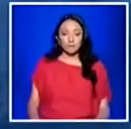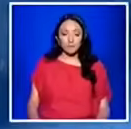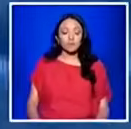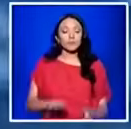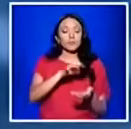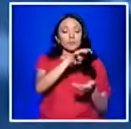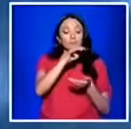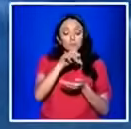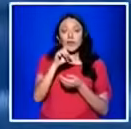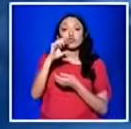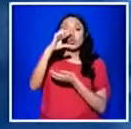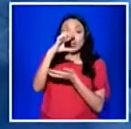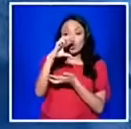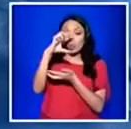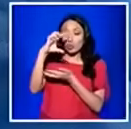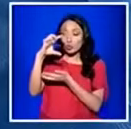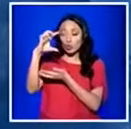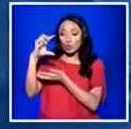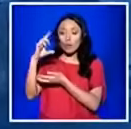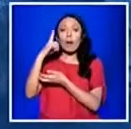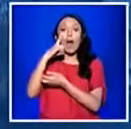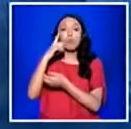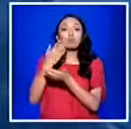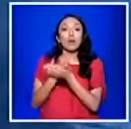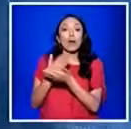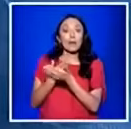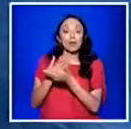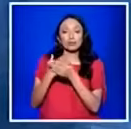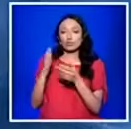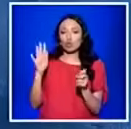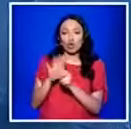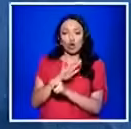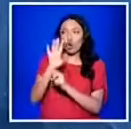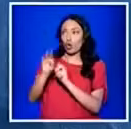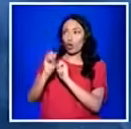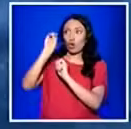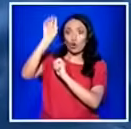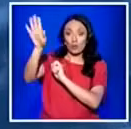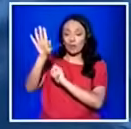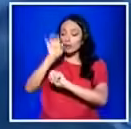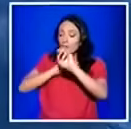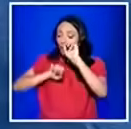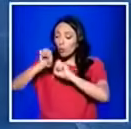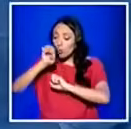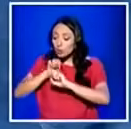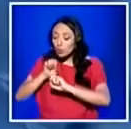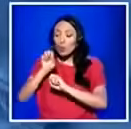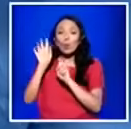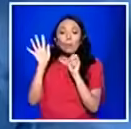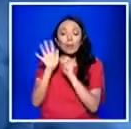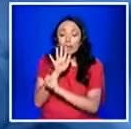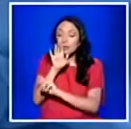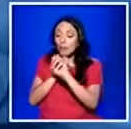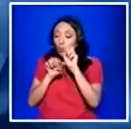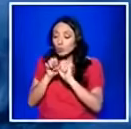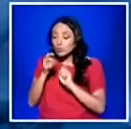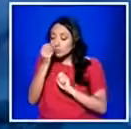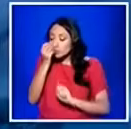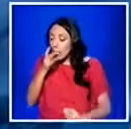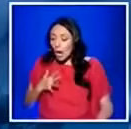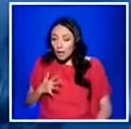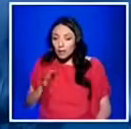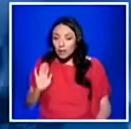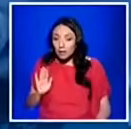extraen tubos con esa sangre para mandar a hacer un análisis completo en el Hemocentro Nacional de Cruz Roja Ecuatoriana, y cada pinta